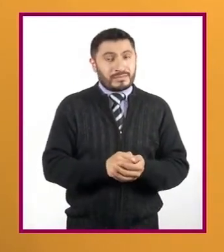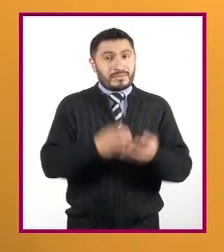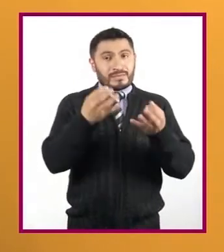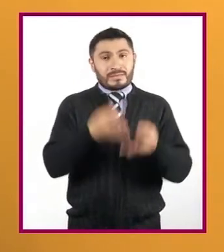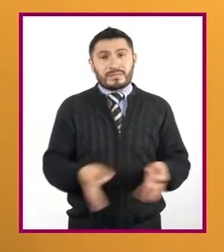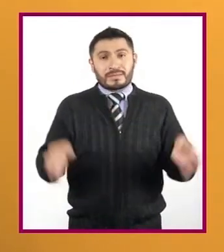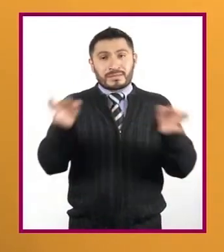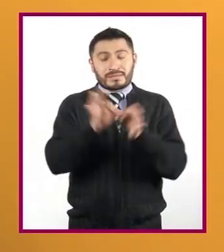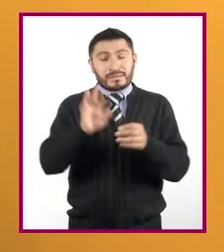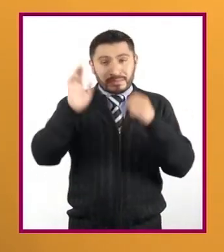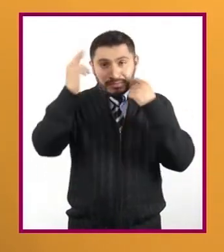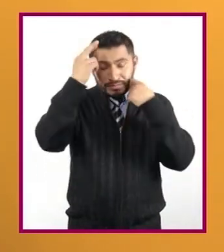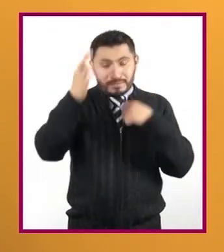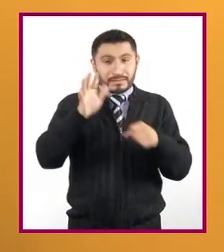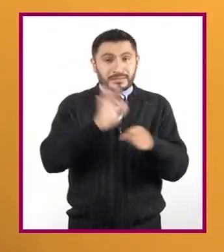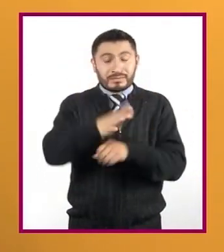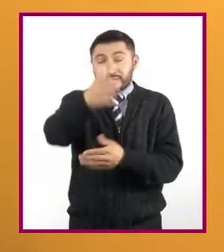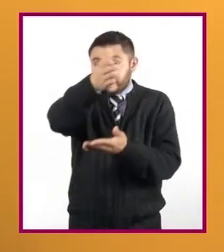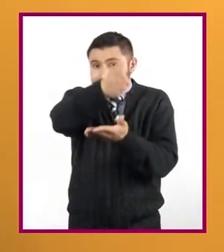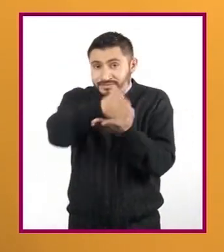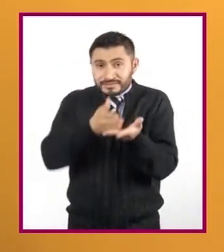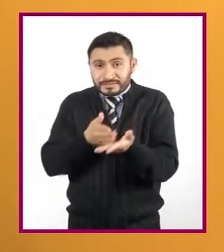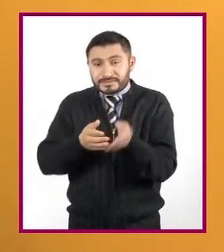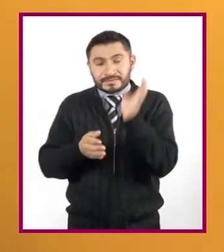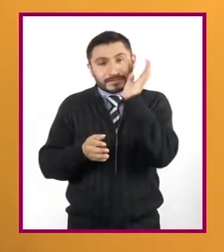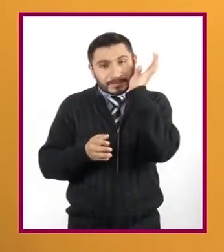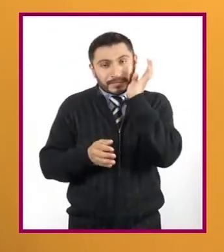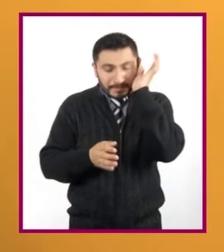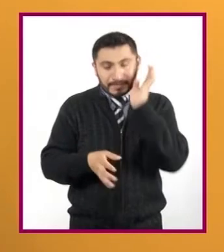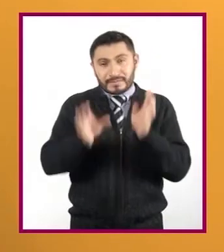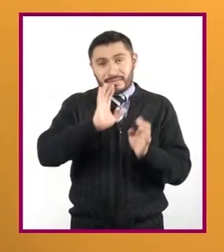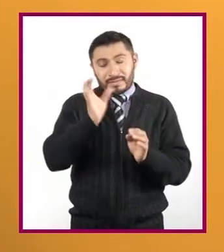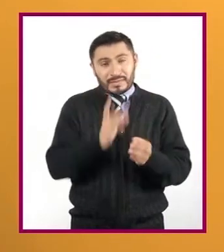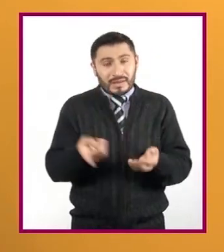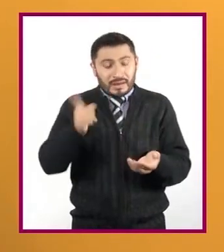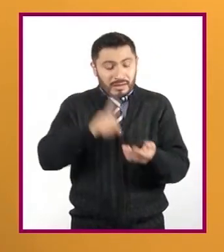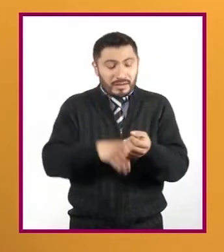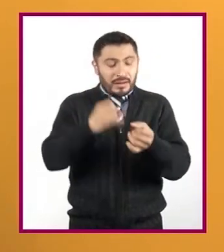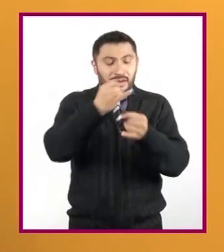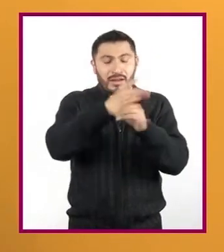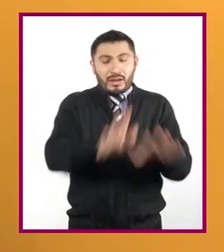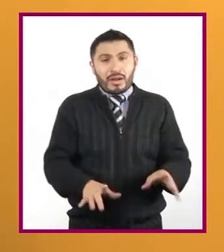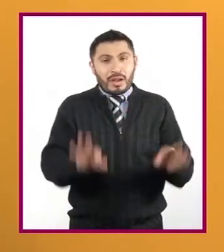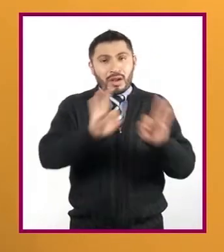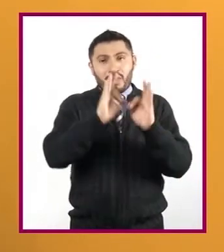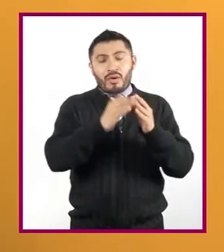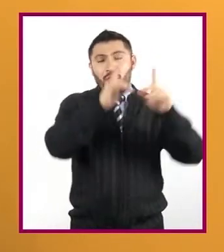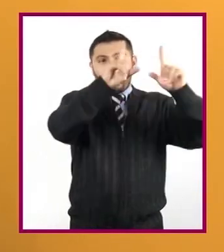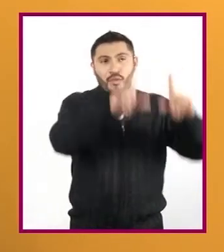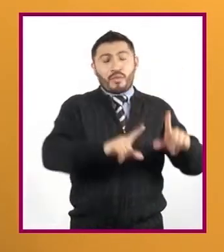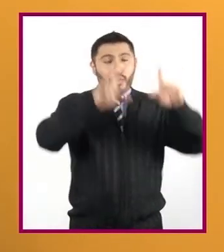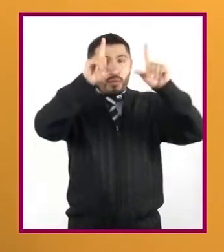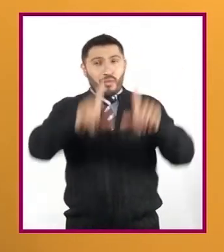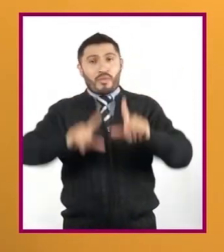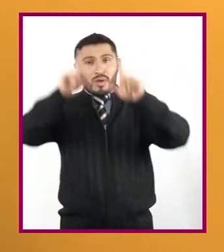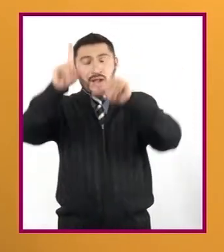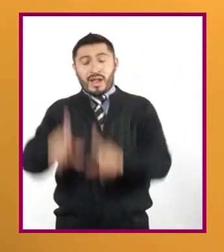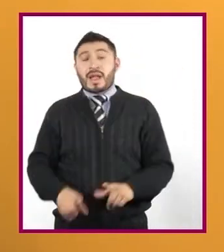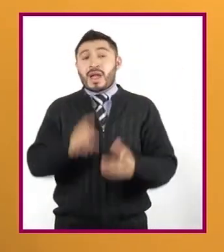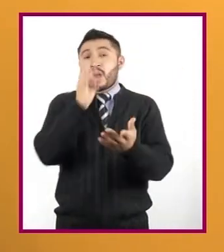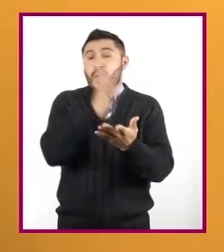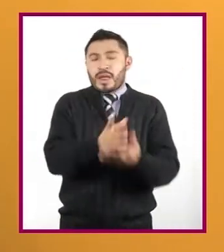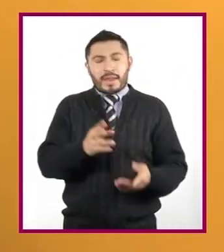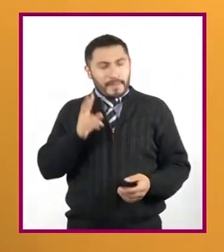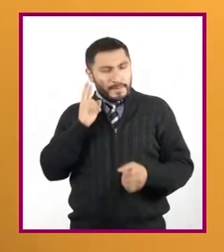dato que se encuentra a la mitad. Al estar presentes los datos en forma de tabla, solo debemos ubicar en